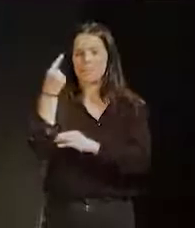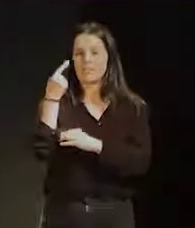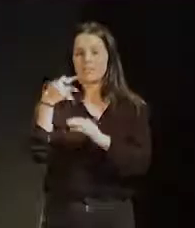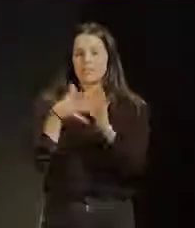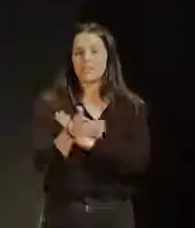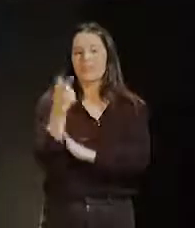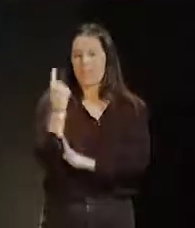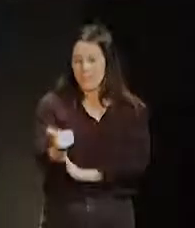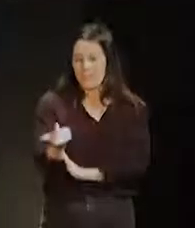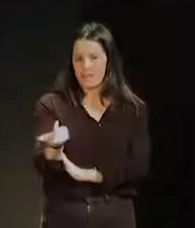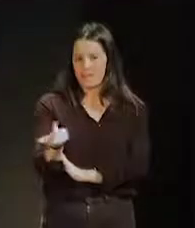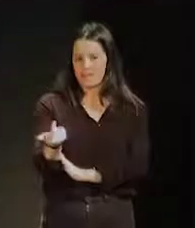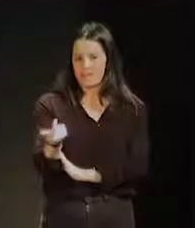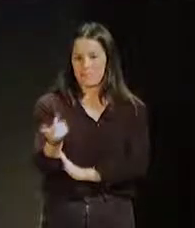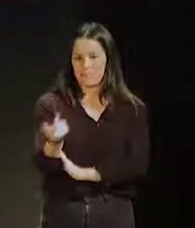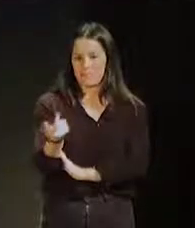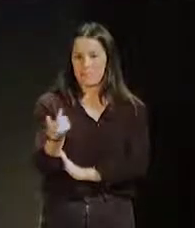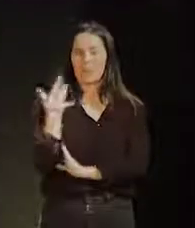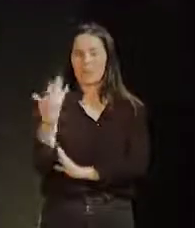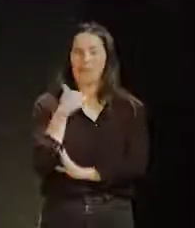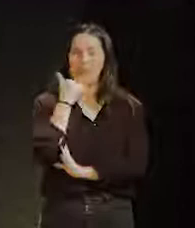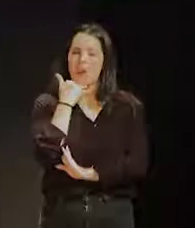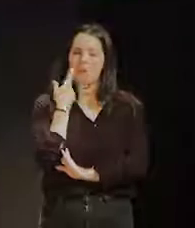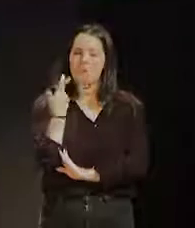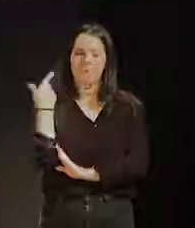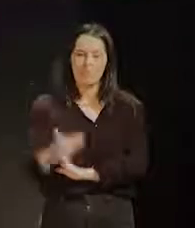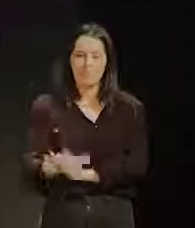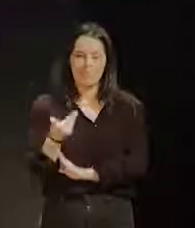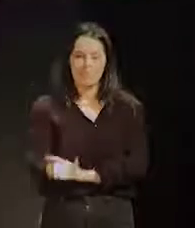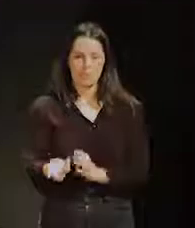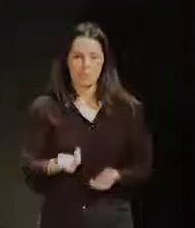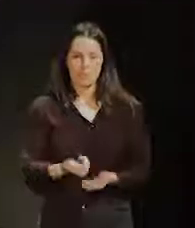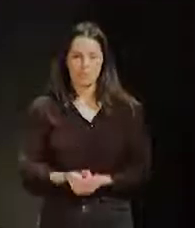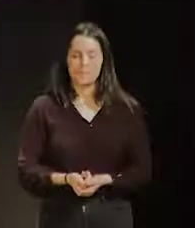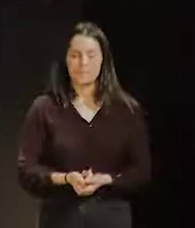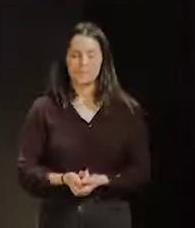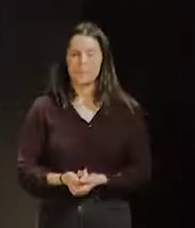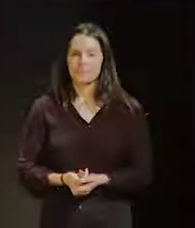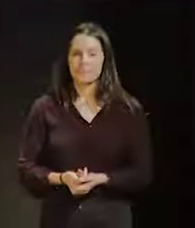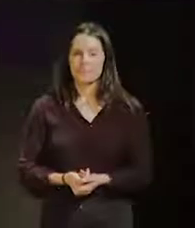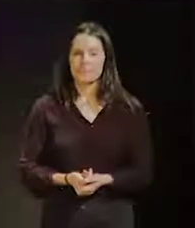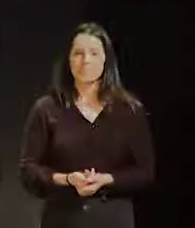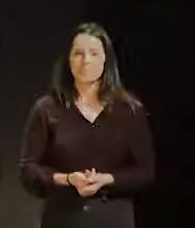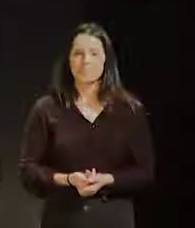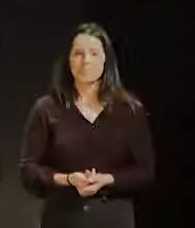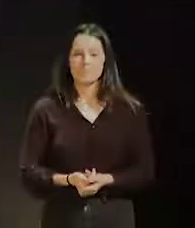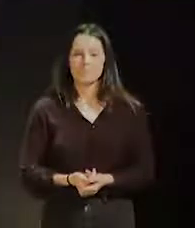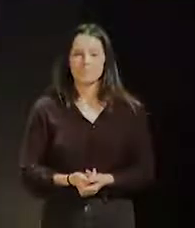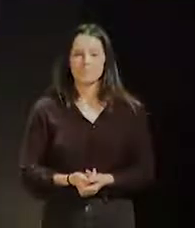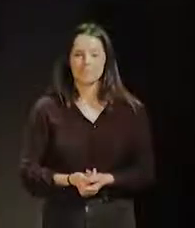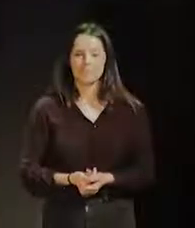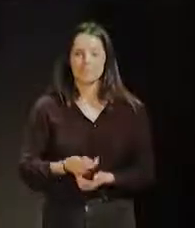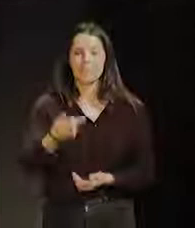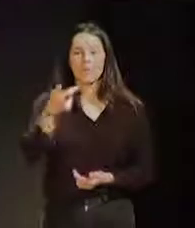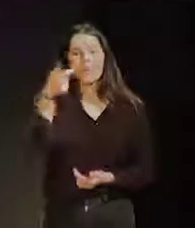recerca específica. He estado muy fuerte que los productores, los curadores, aunque